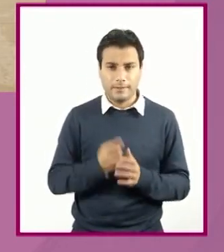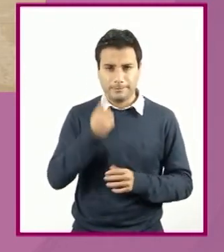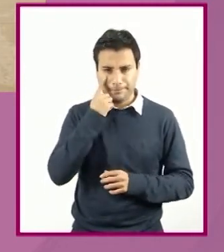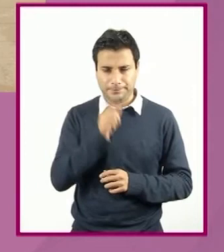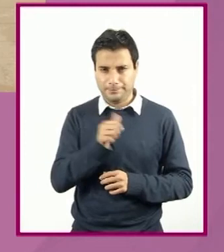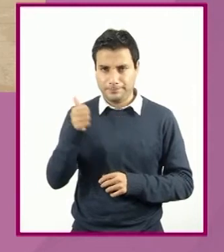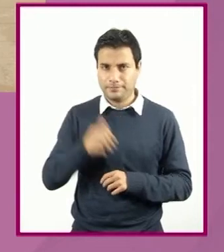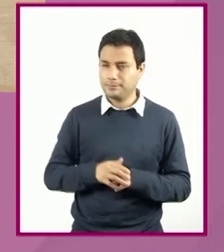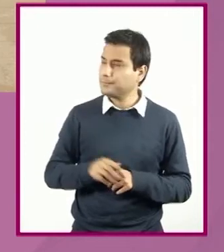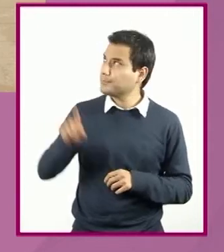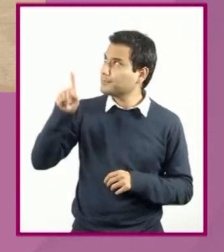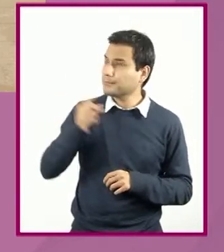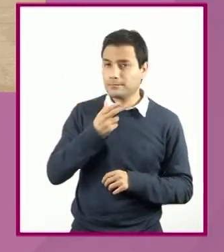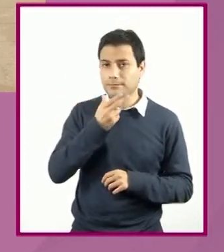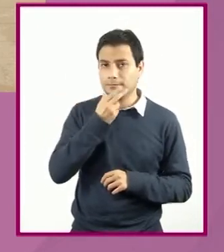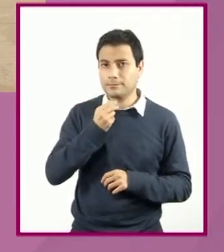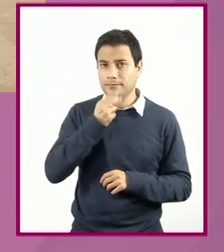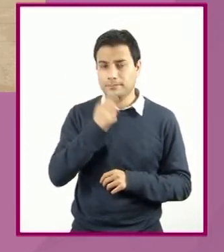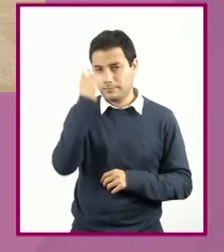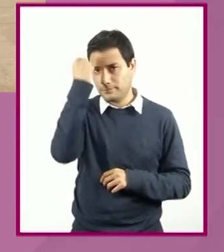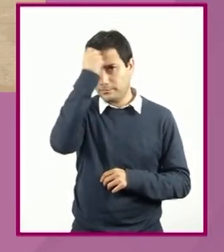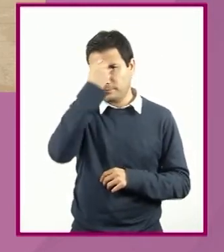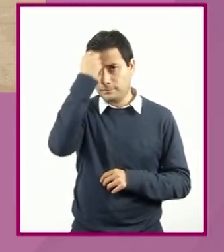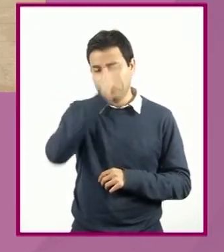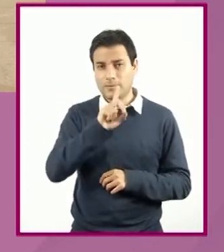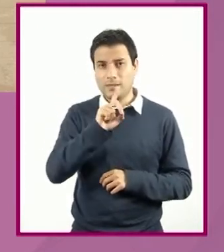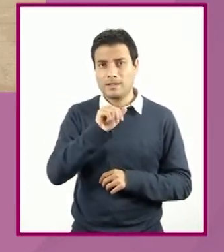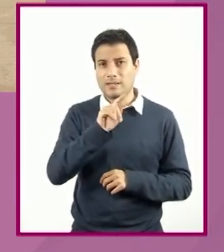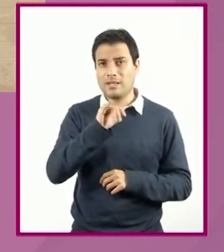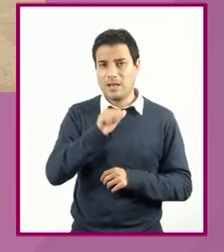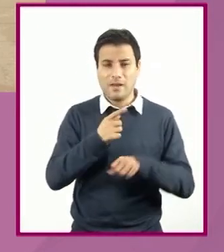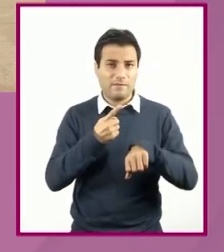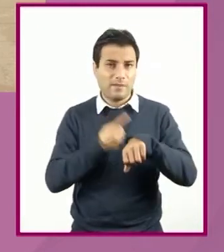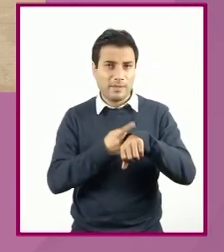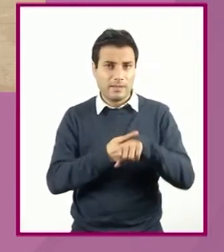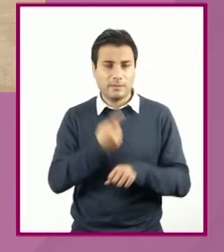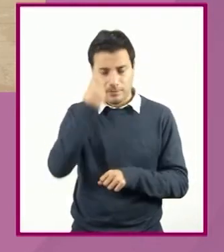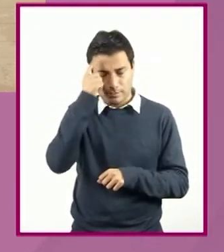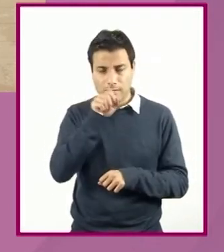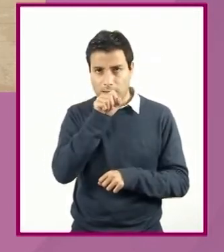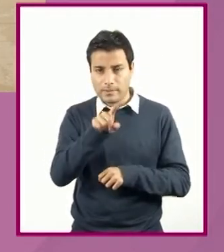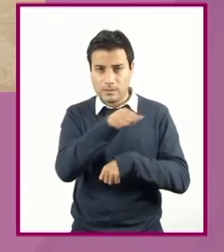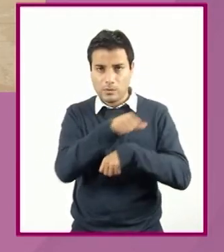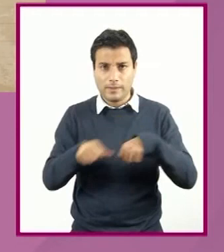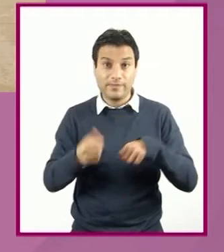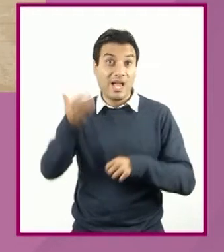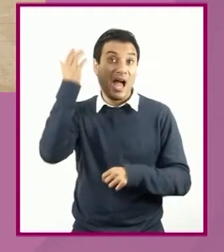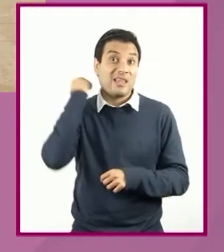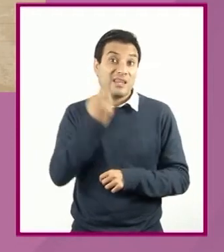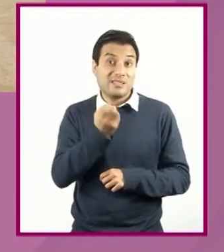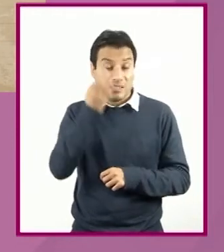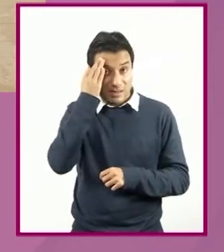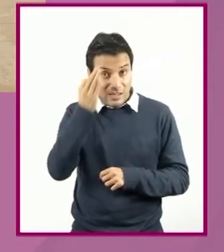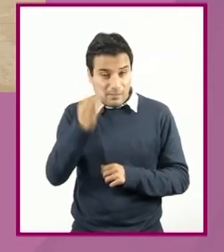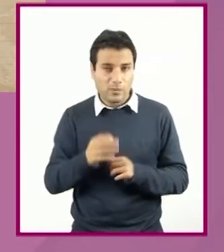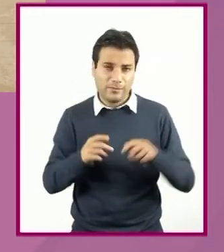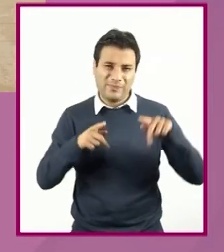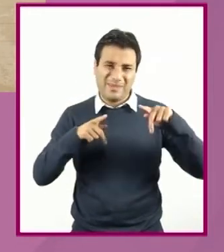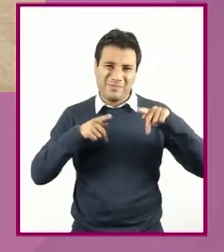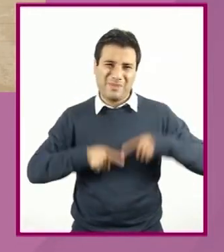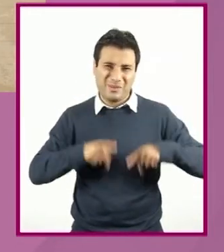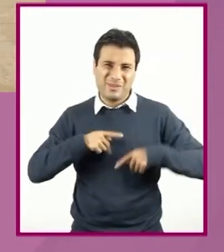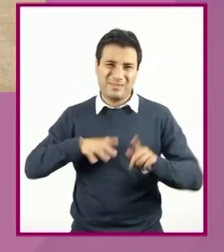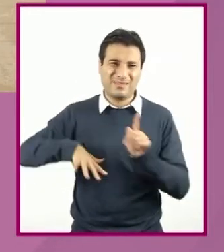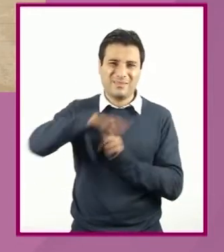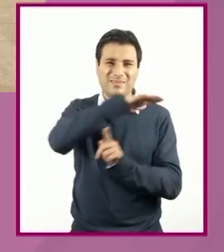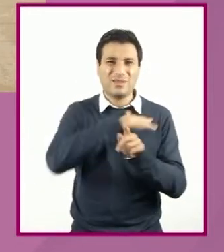Joseph Lister aplicó la teoría bacteriana de las enfermedades y la cirugía. En aquella época, por las malas condiciones